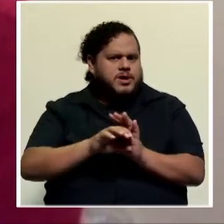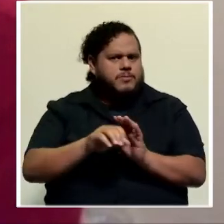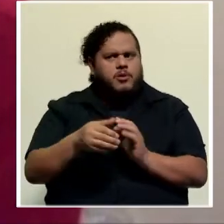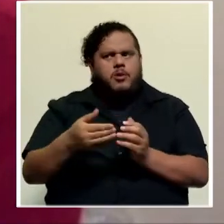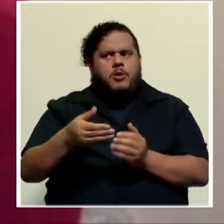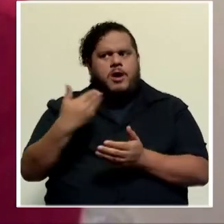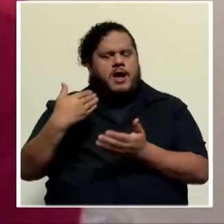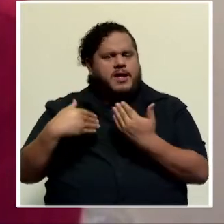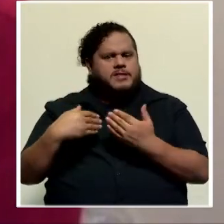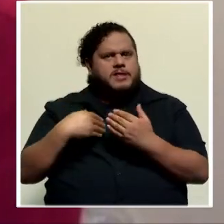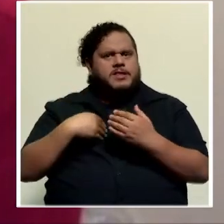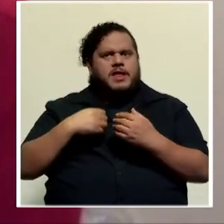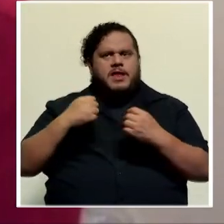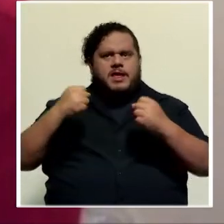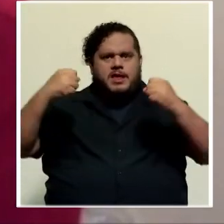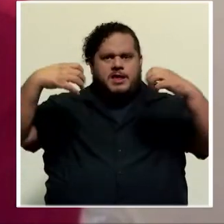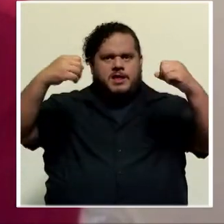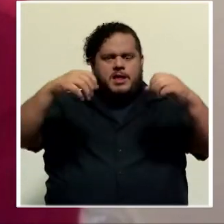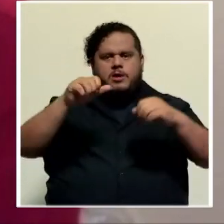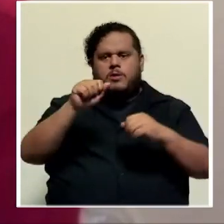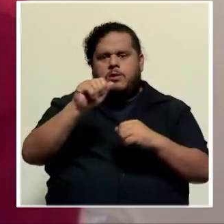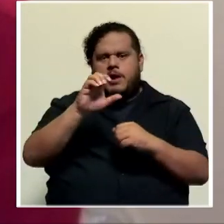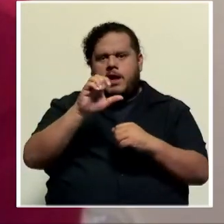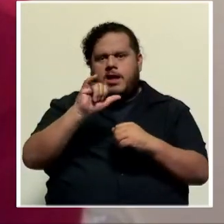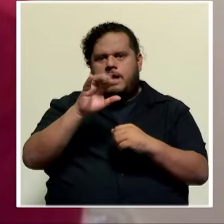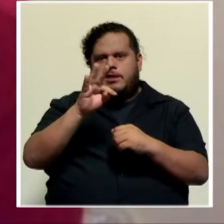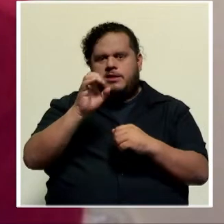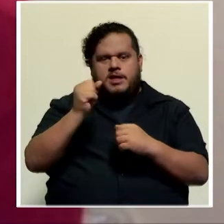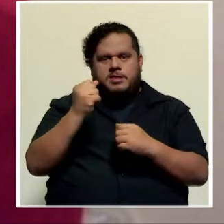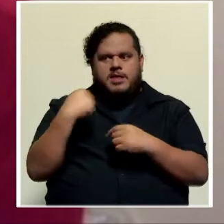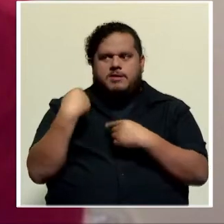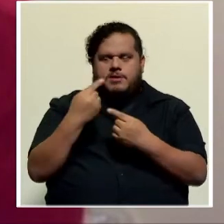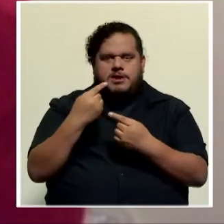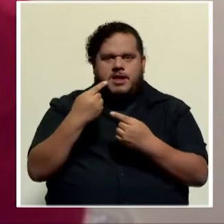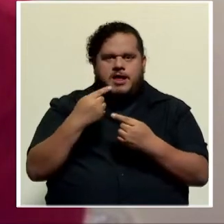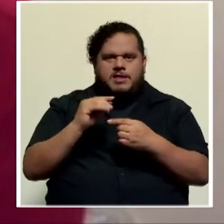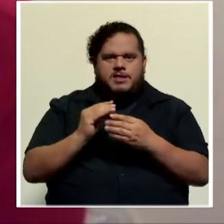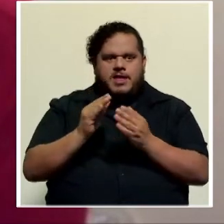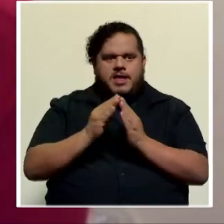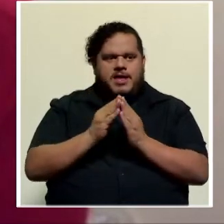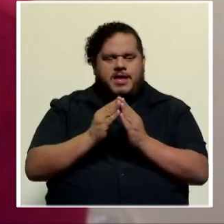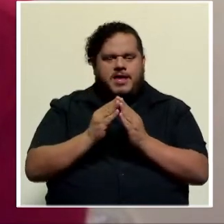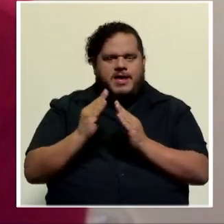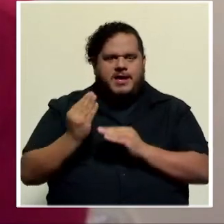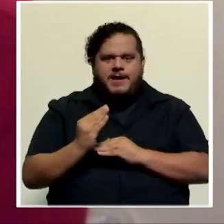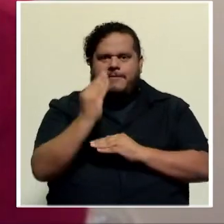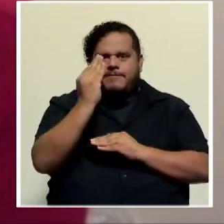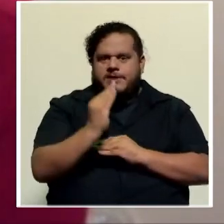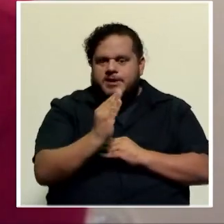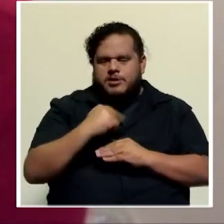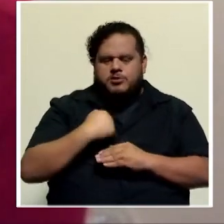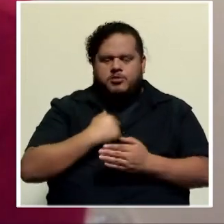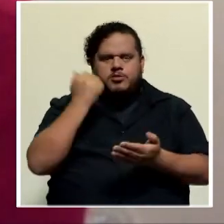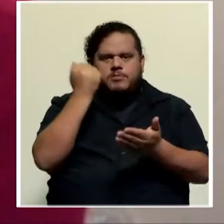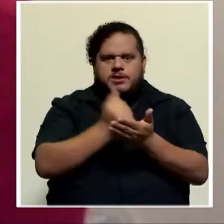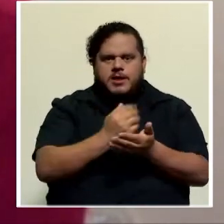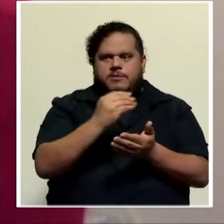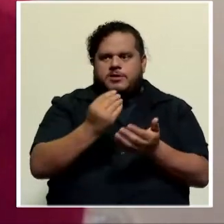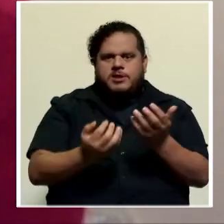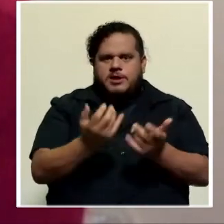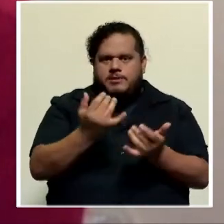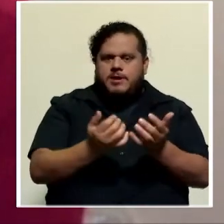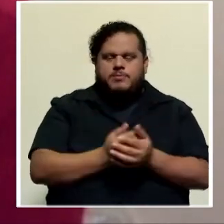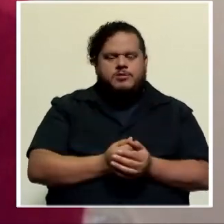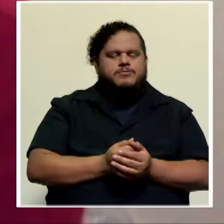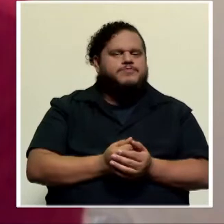las lámparas de las calles con aceite que venía de ballenas que matábamos y hervíamos. Y no quiero, digamos,